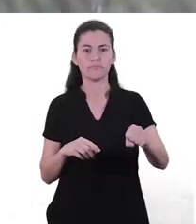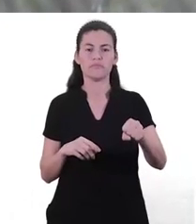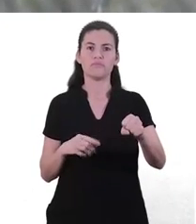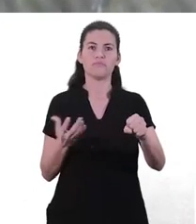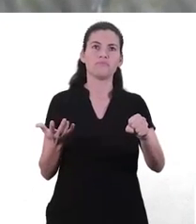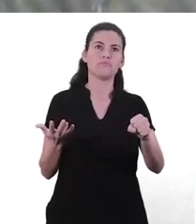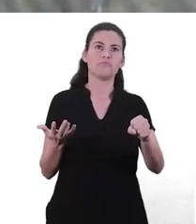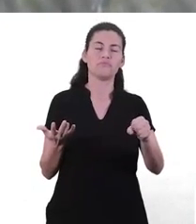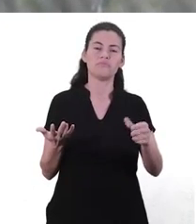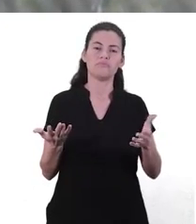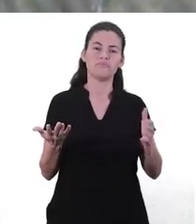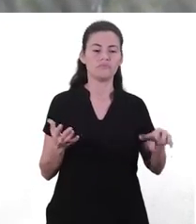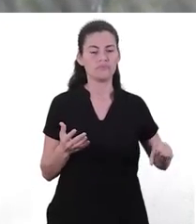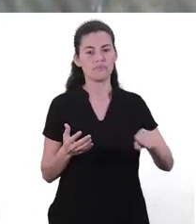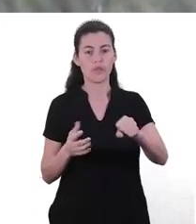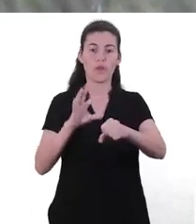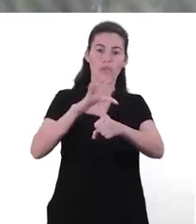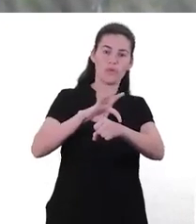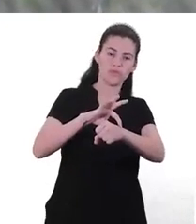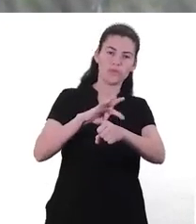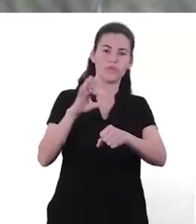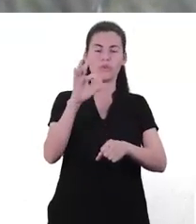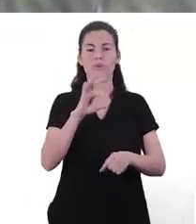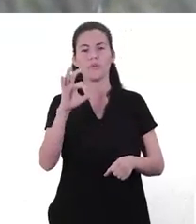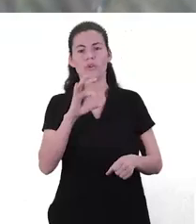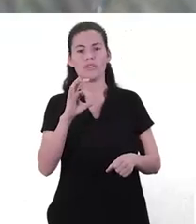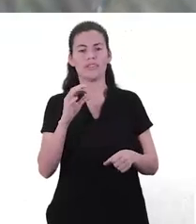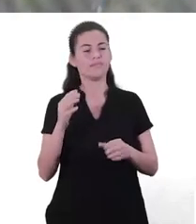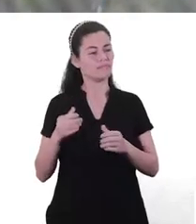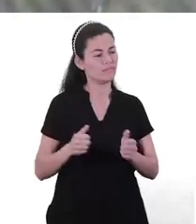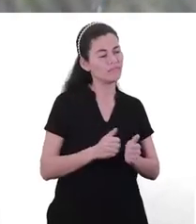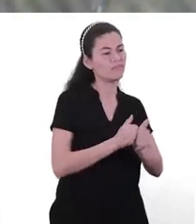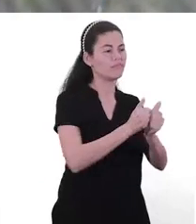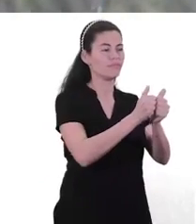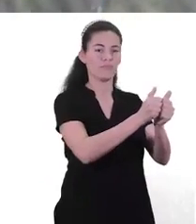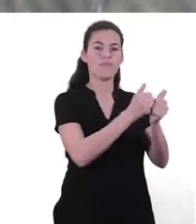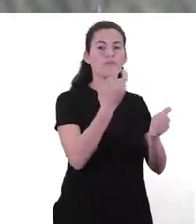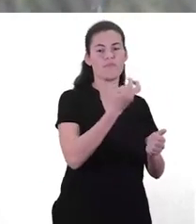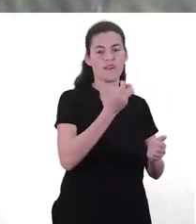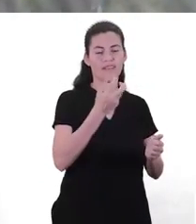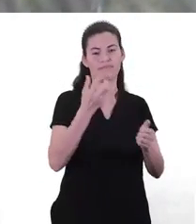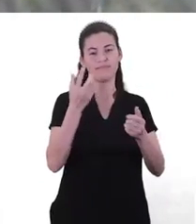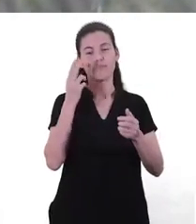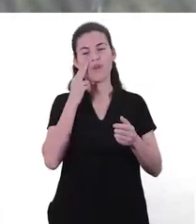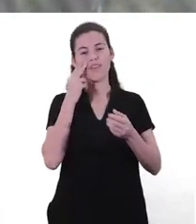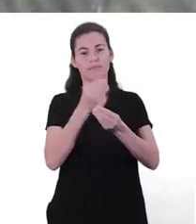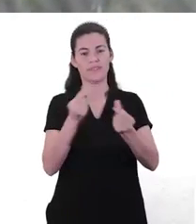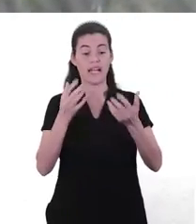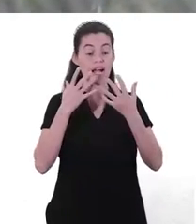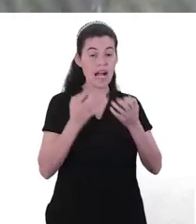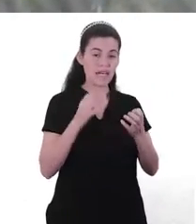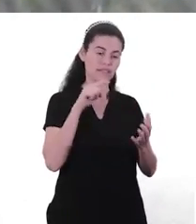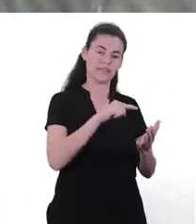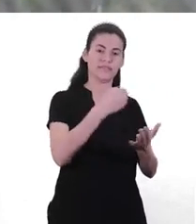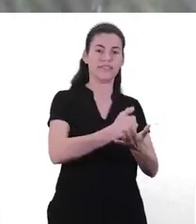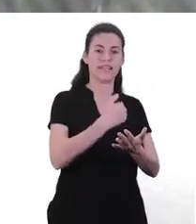sé, a un médico, a alguien, sino del arte. Eso uno puede ir identificando y del arte se puede trabajar,